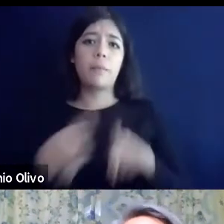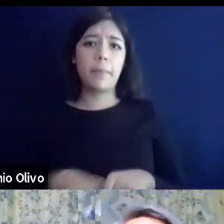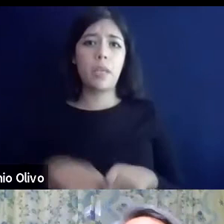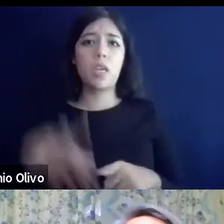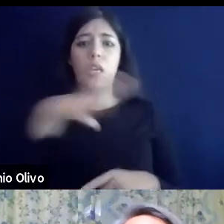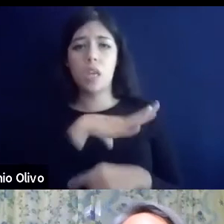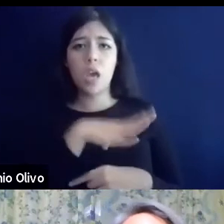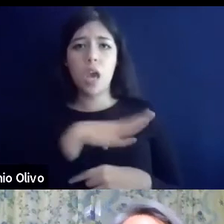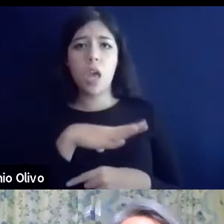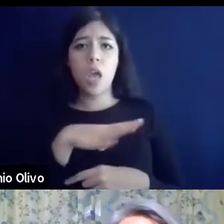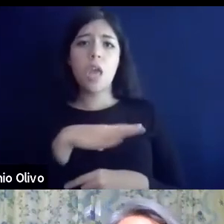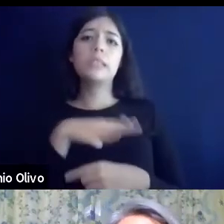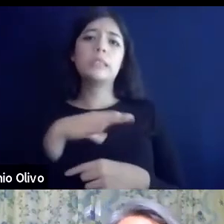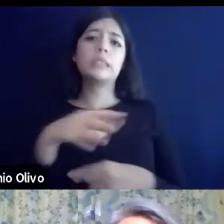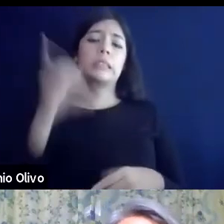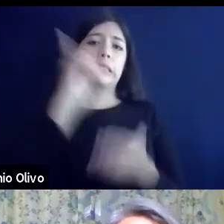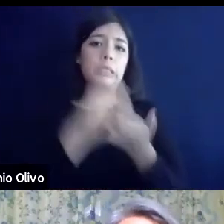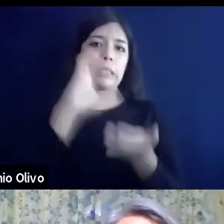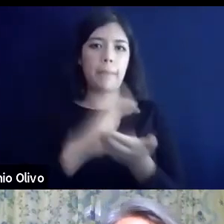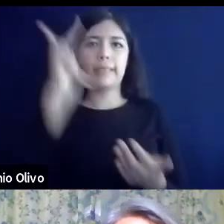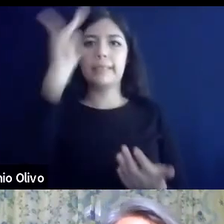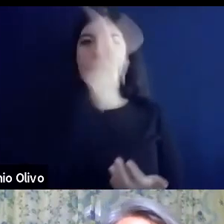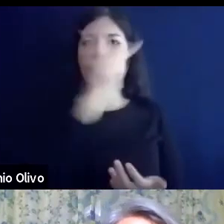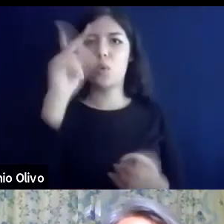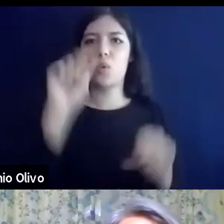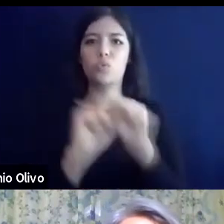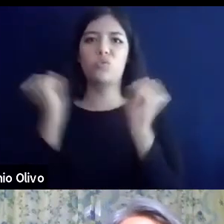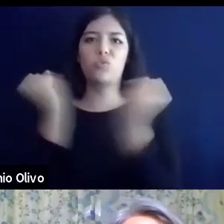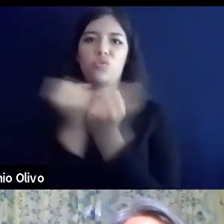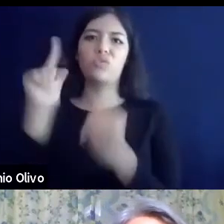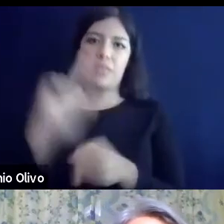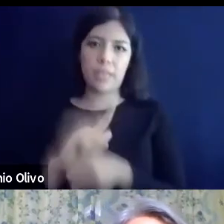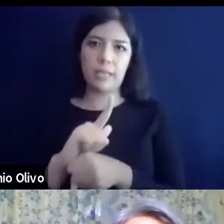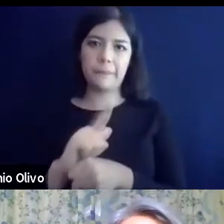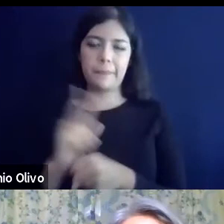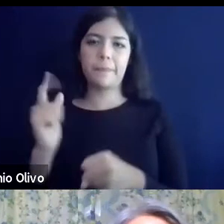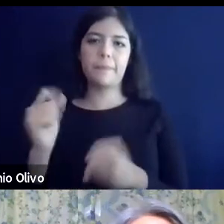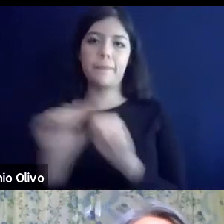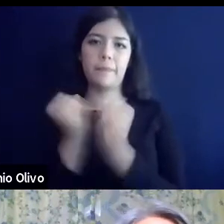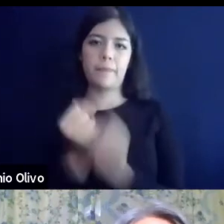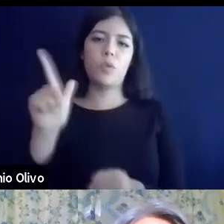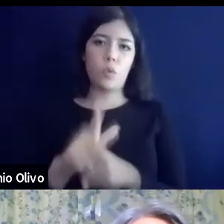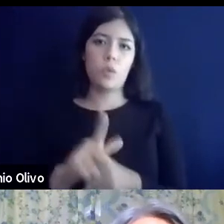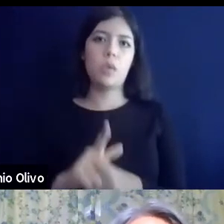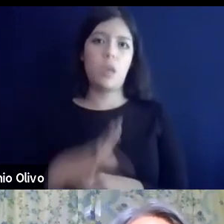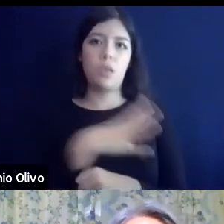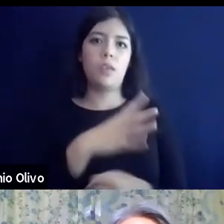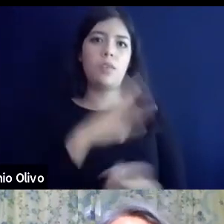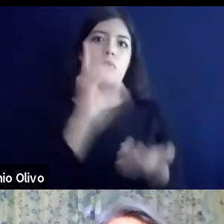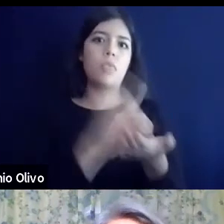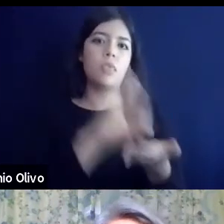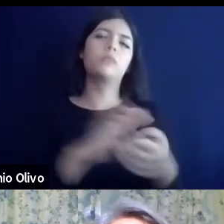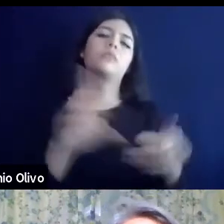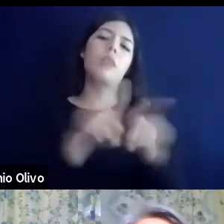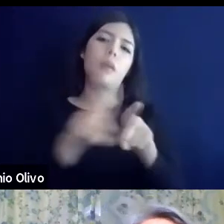es todavía más importante el acompañamiento, ¿no? En el periodo de la educación, porque en la física, bueno, pues ya con los apoyos